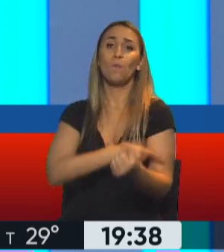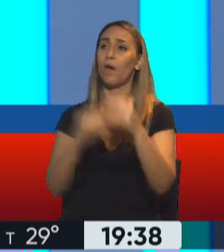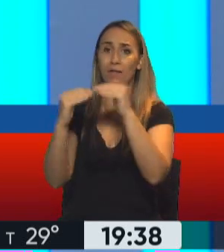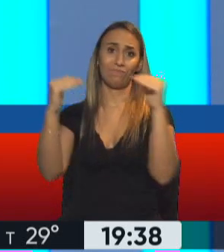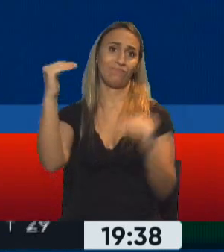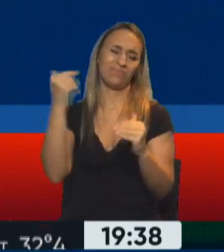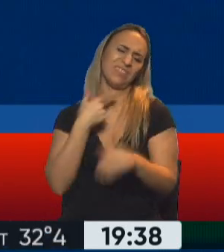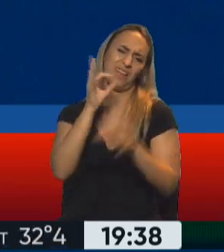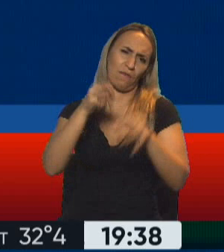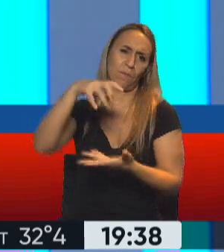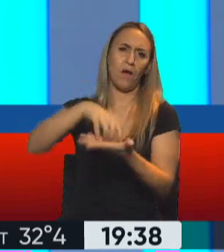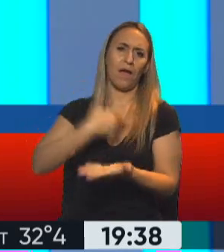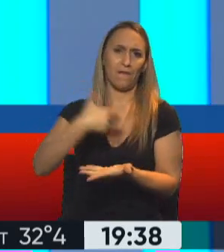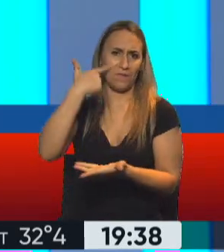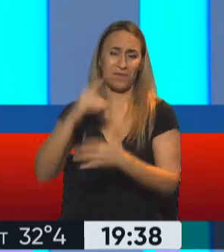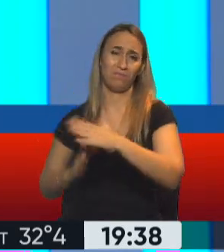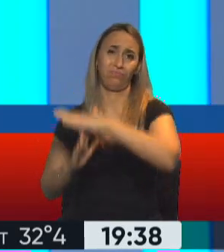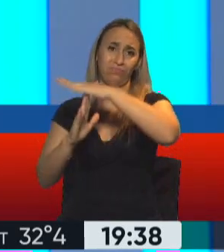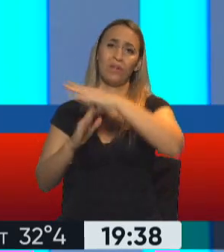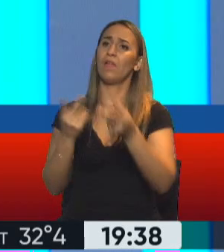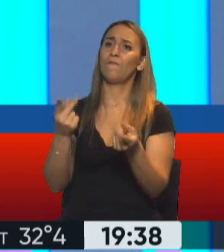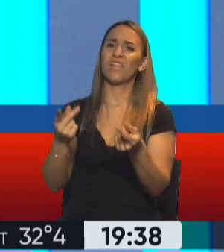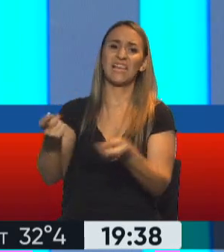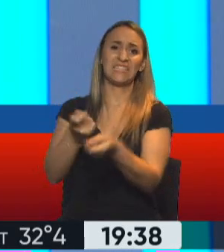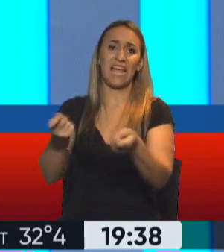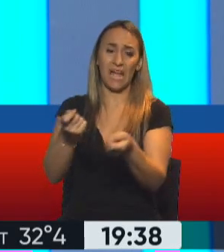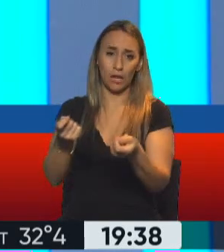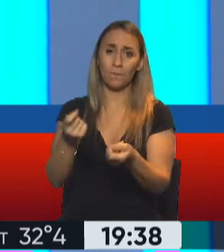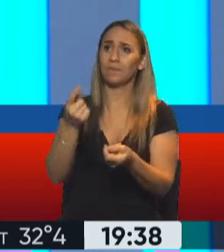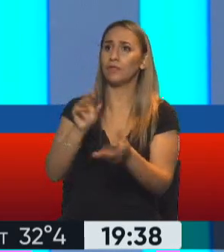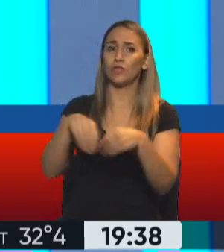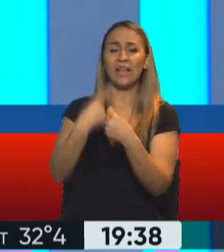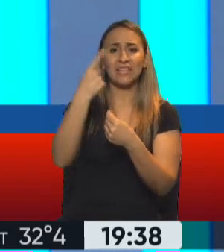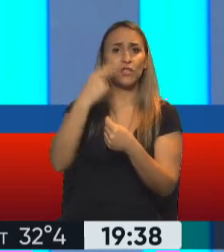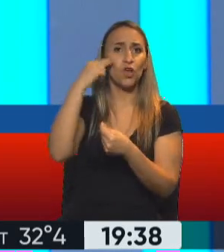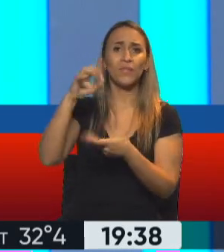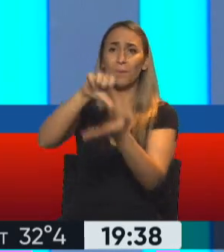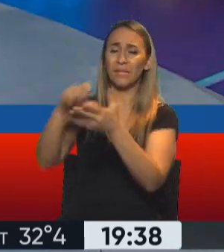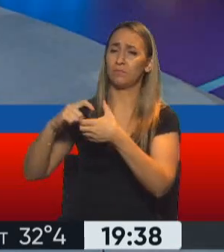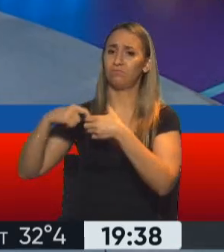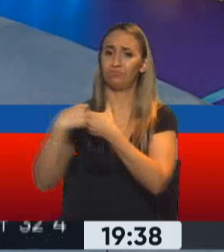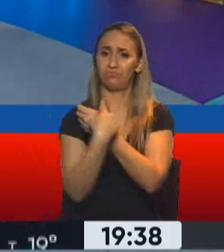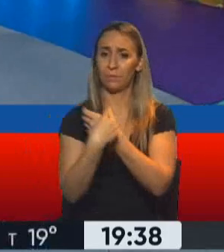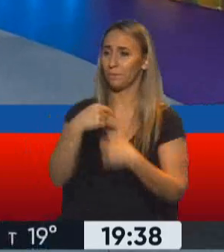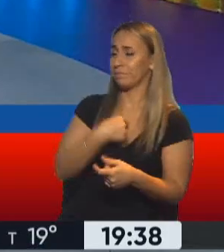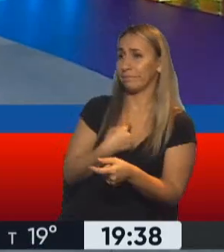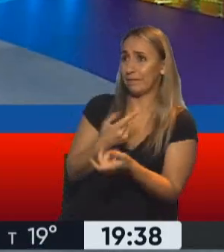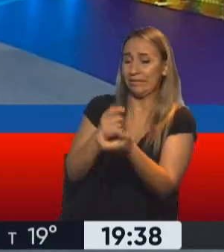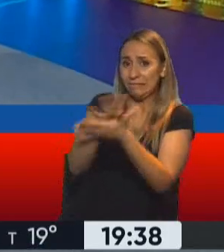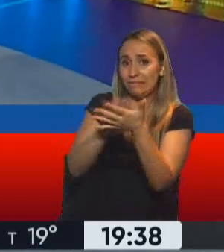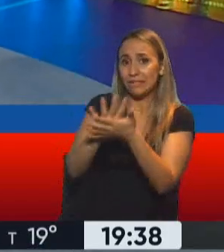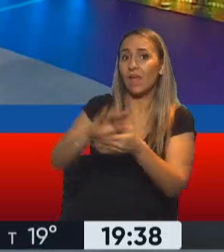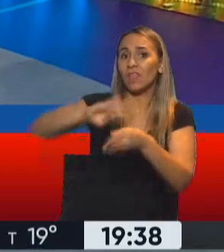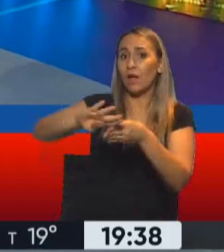¿no? Sí. Sabemos que el Fondo Monetario es el principal organismo financiero que está compuesto por 190 países miembros, está discutiendo una deuda de 45.000 millones de